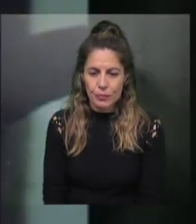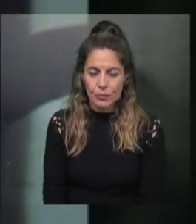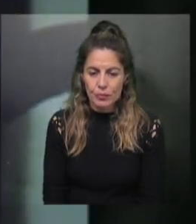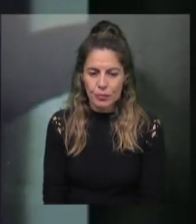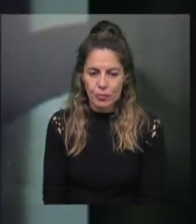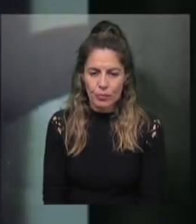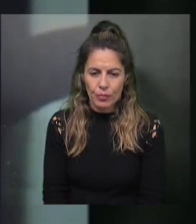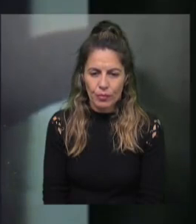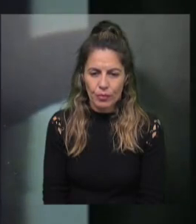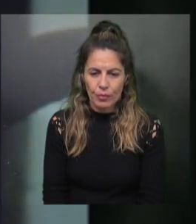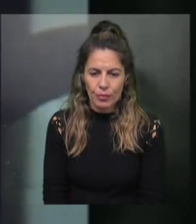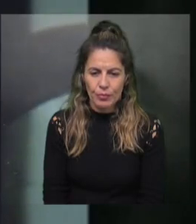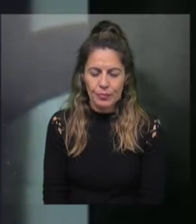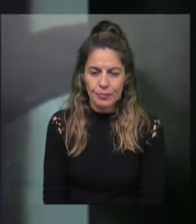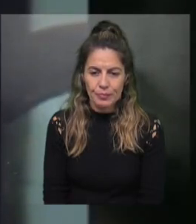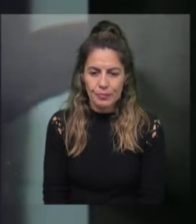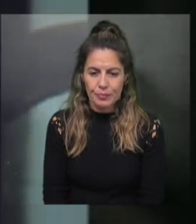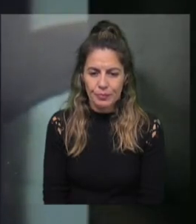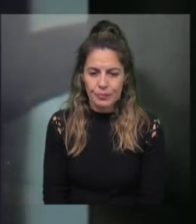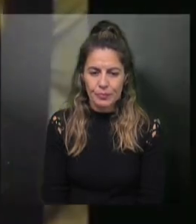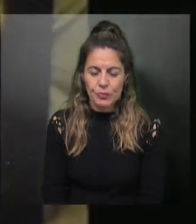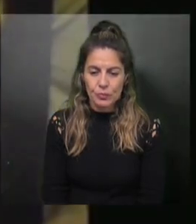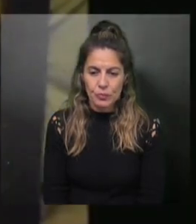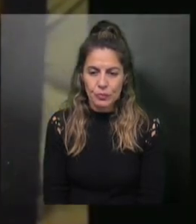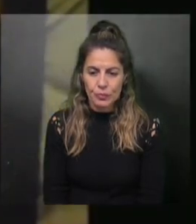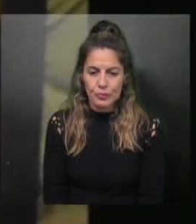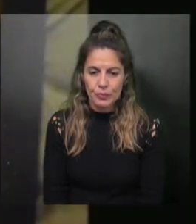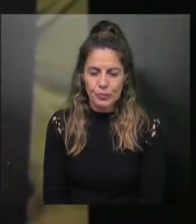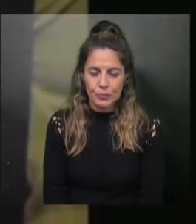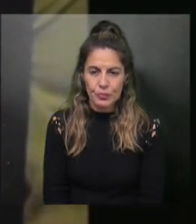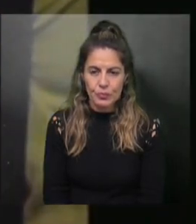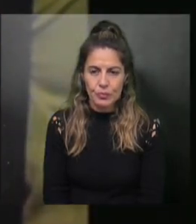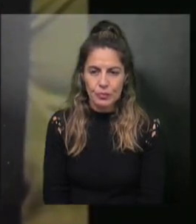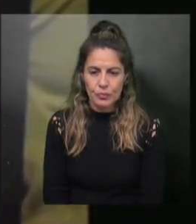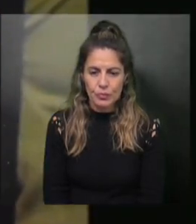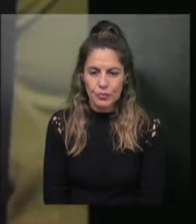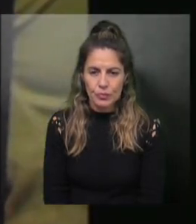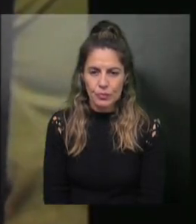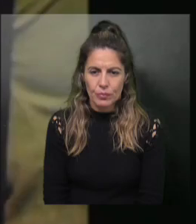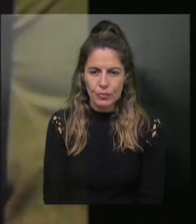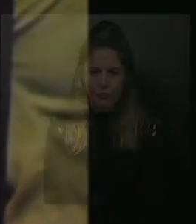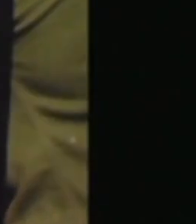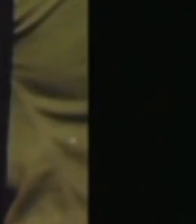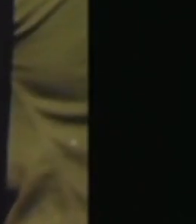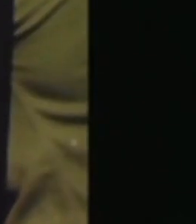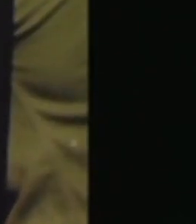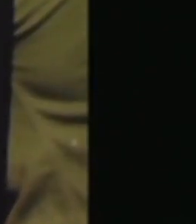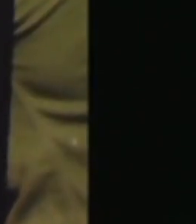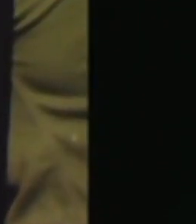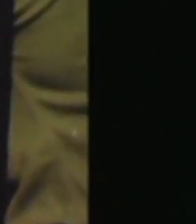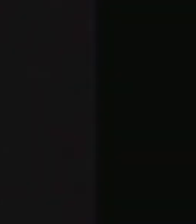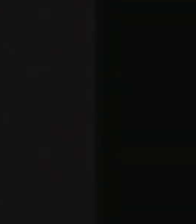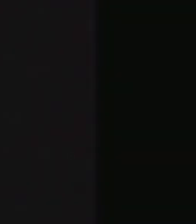Thing about all these films, all monster films or whatever you'd like to call it, is that the dangerous, how on earth are you going to finally do it? Who was going to